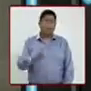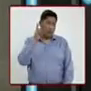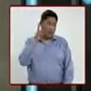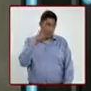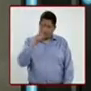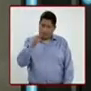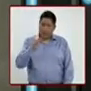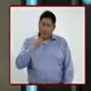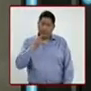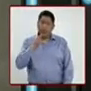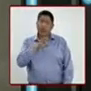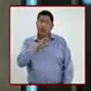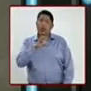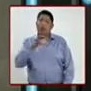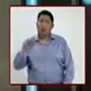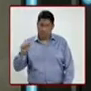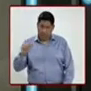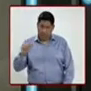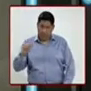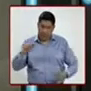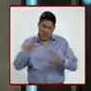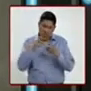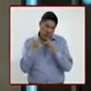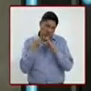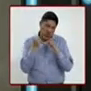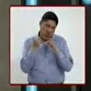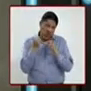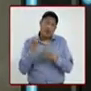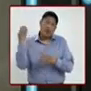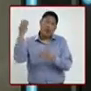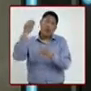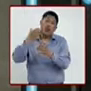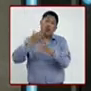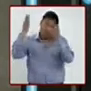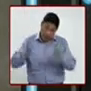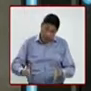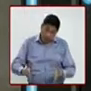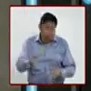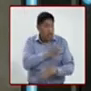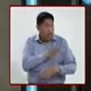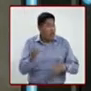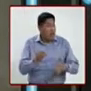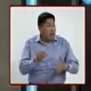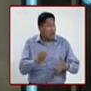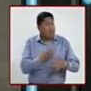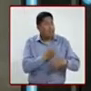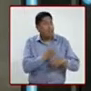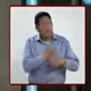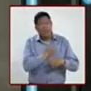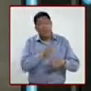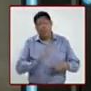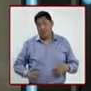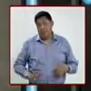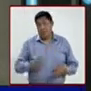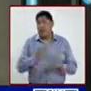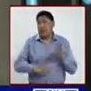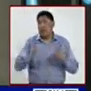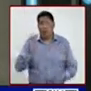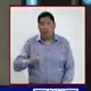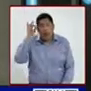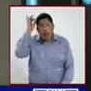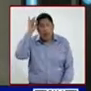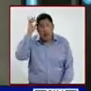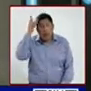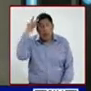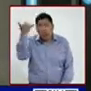una intervención en Cochabamba ha derivado en enfrentamientos entre propietarios y también funcionarios públicos. ¿Qué encontraron? ¿Por